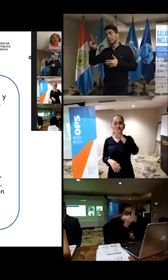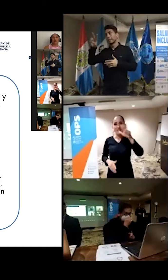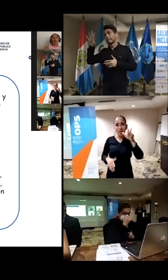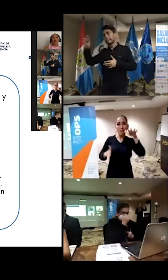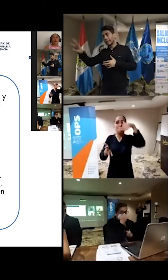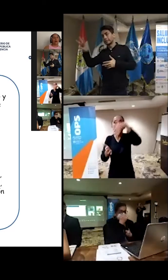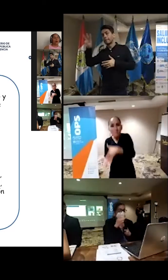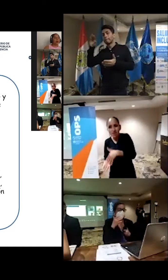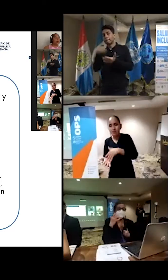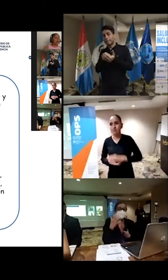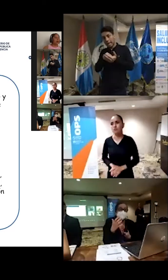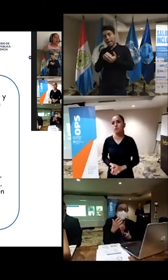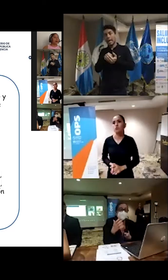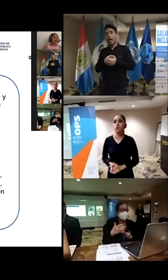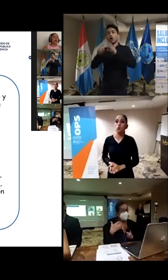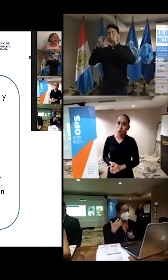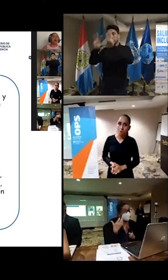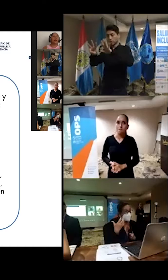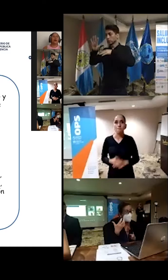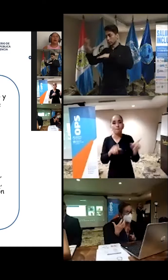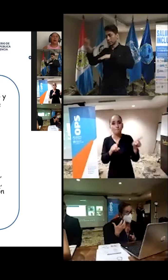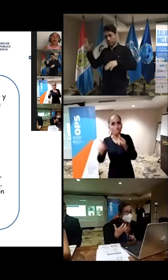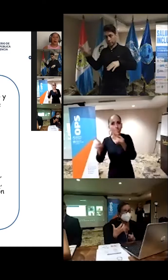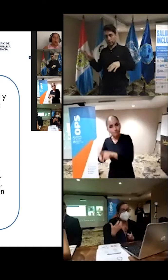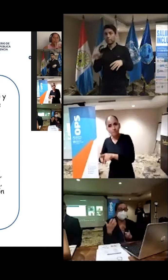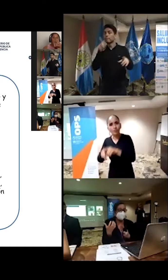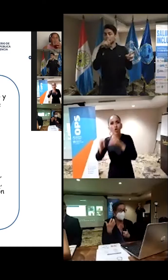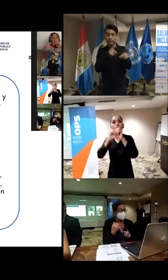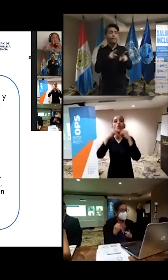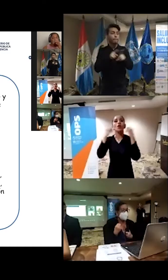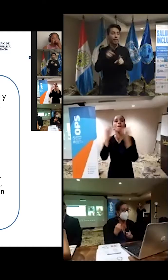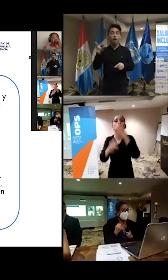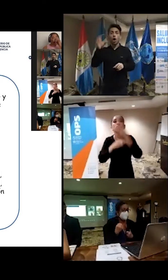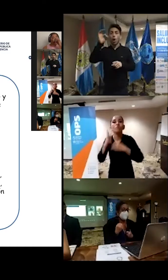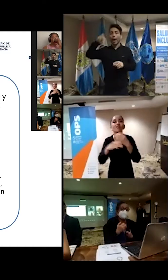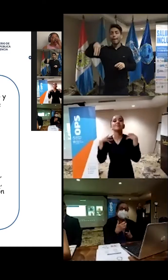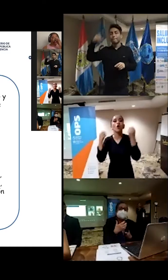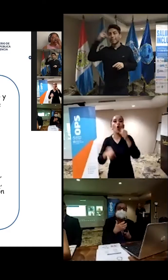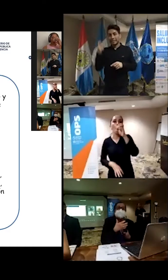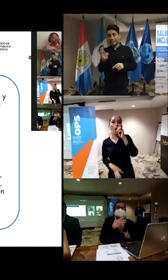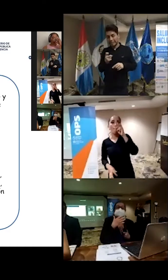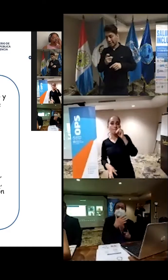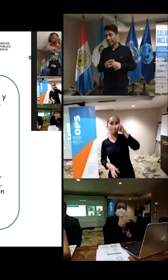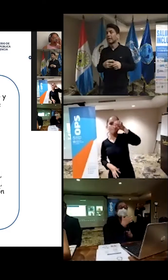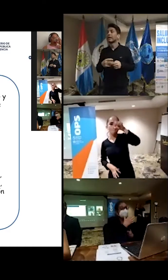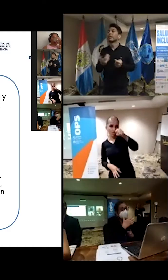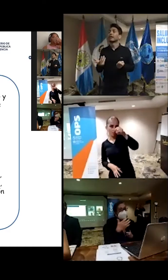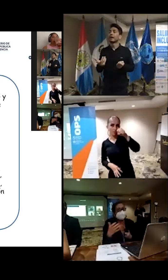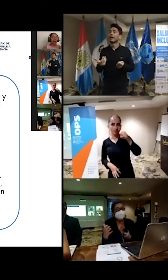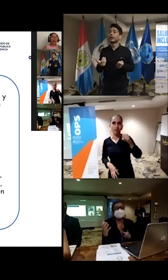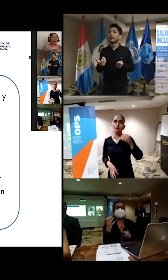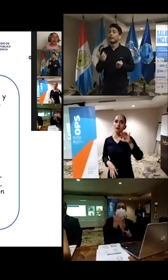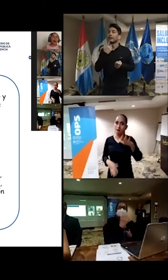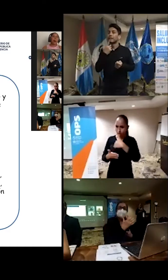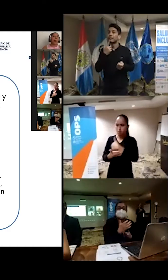2.323.855. También hablamos de la Organización Mundial de la Salud y sabemos que es